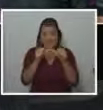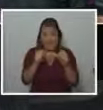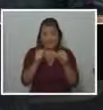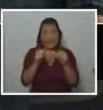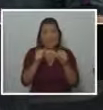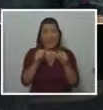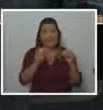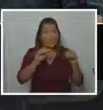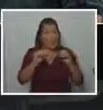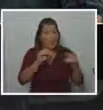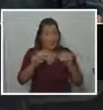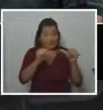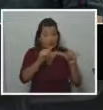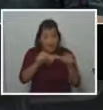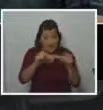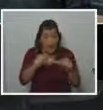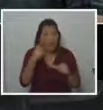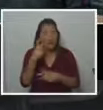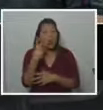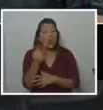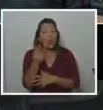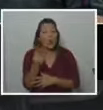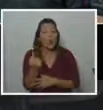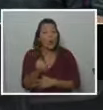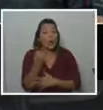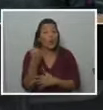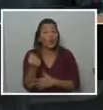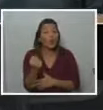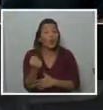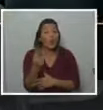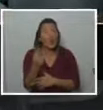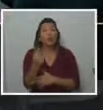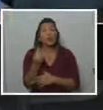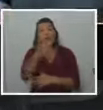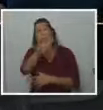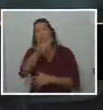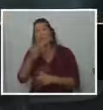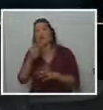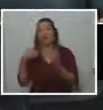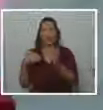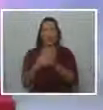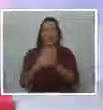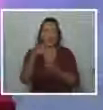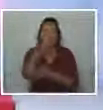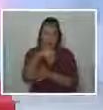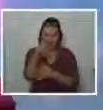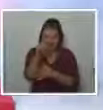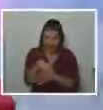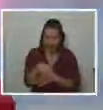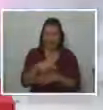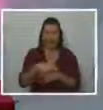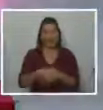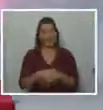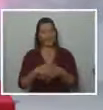siga, muévase. Vamos a ver cuánto dice. Y son 400 mil colones,